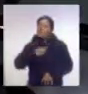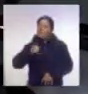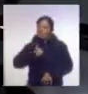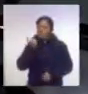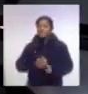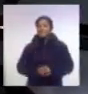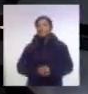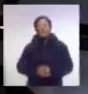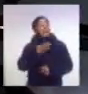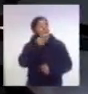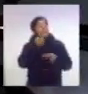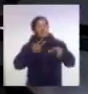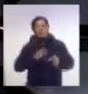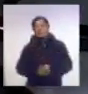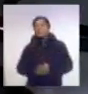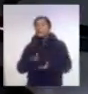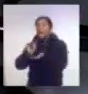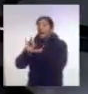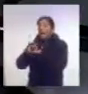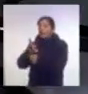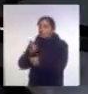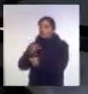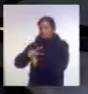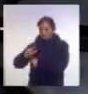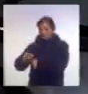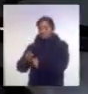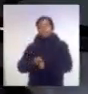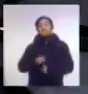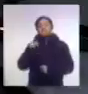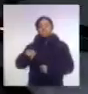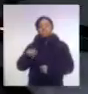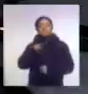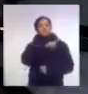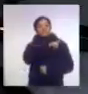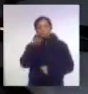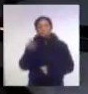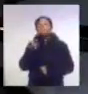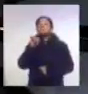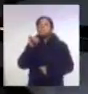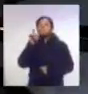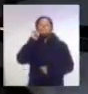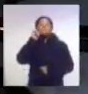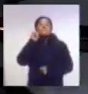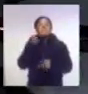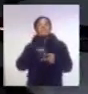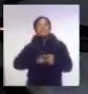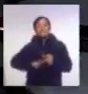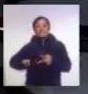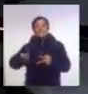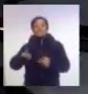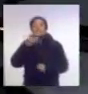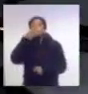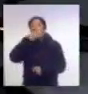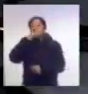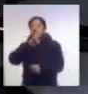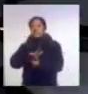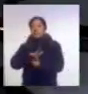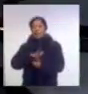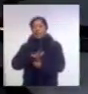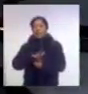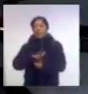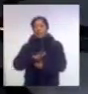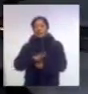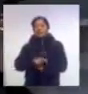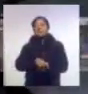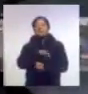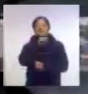por la invitación, a ti y a todo tu público. Y en efecto, mañana da comienzo el Festival de Sincretismo